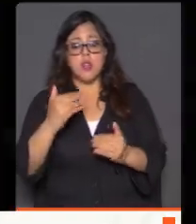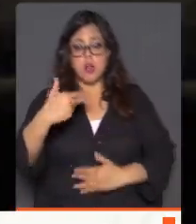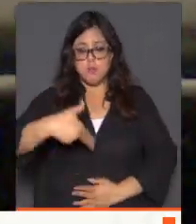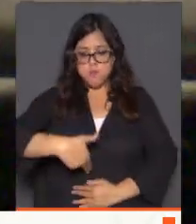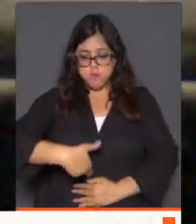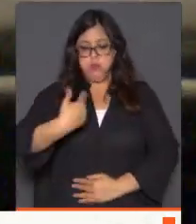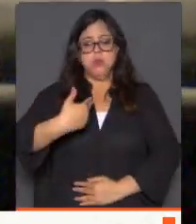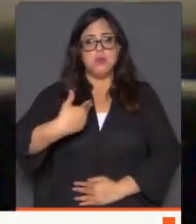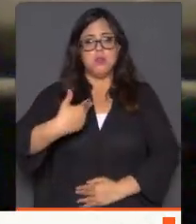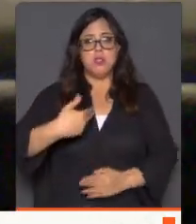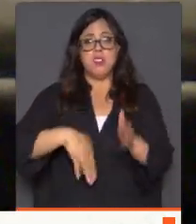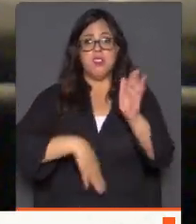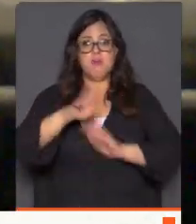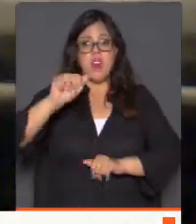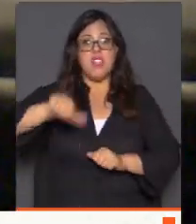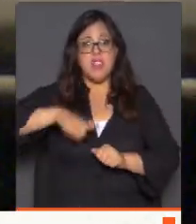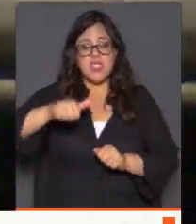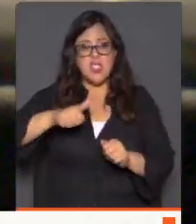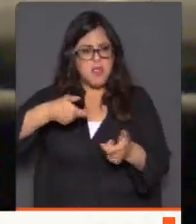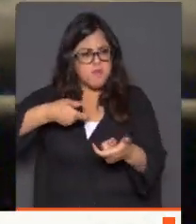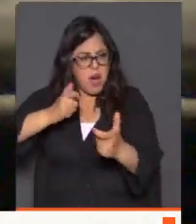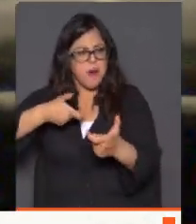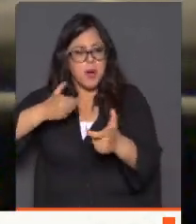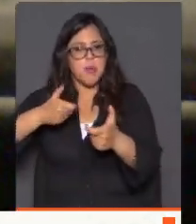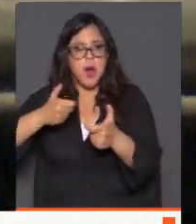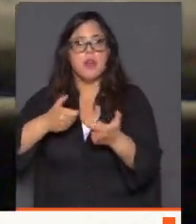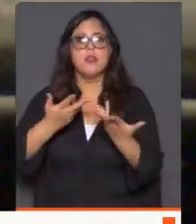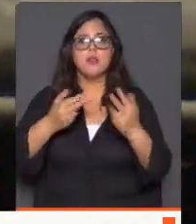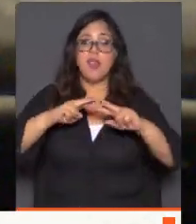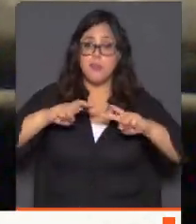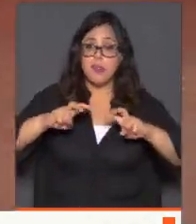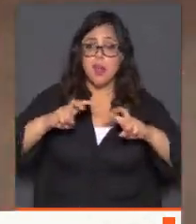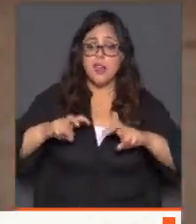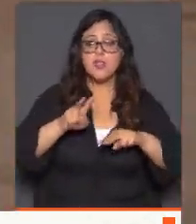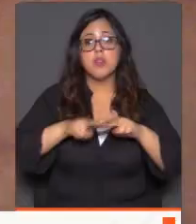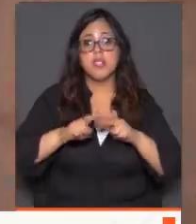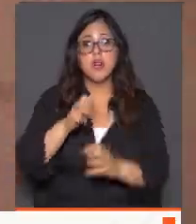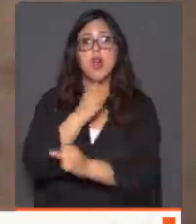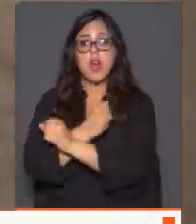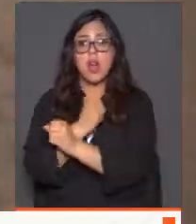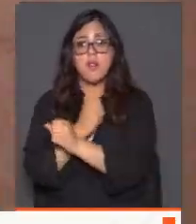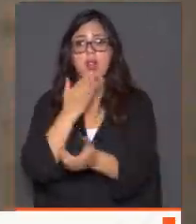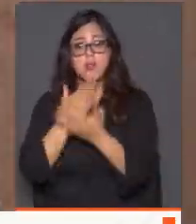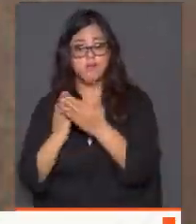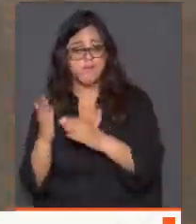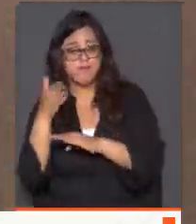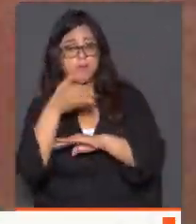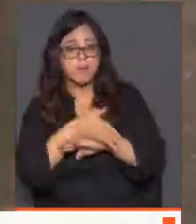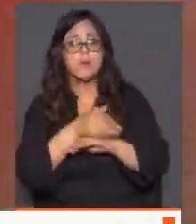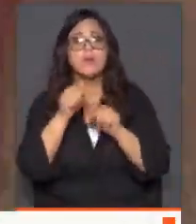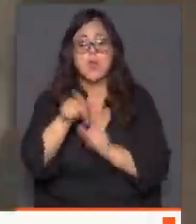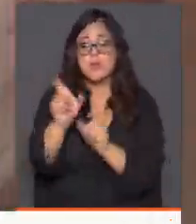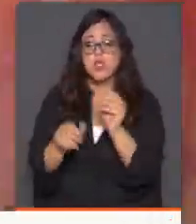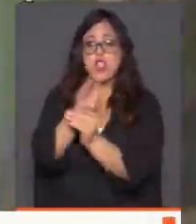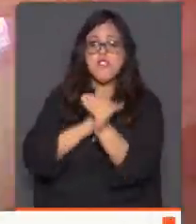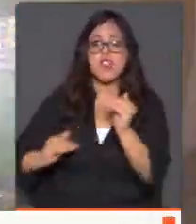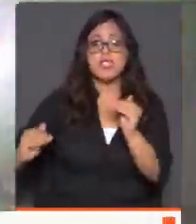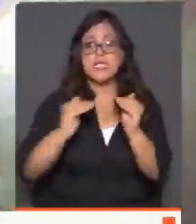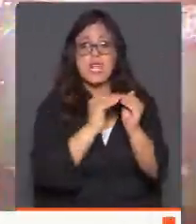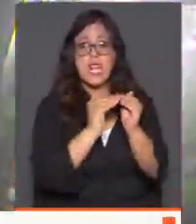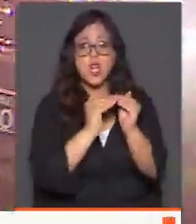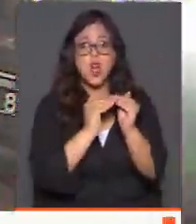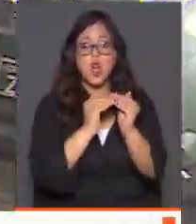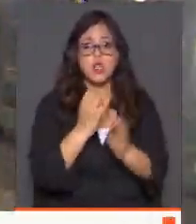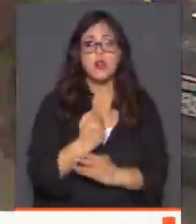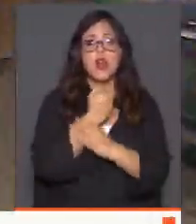de los más de 16 que se percutaron según los peritajes que realizó carabineros fueron los propios vecinos del sector quienes